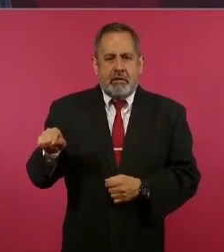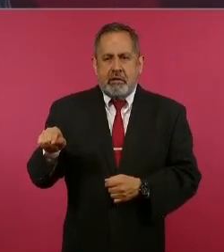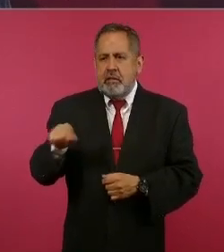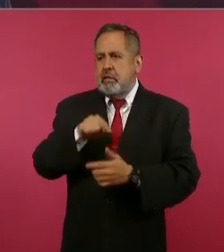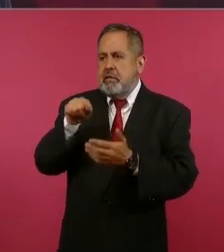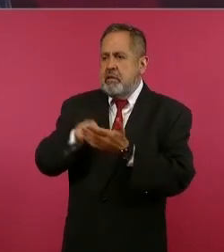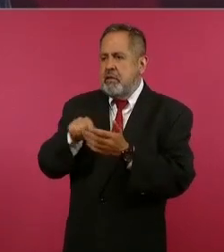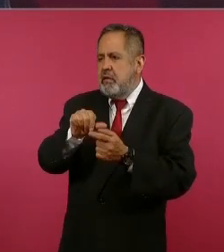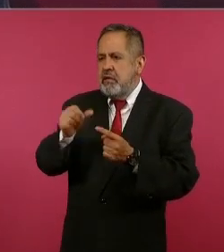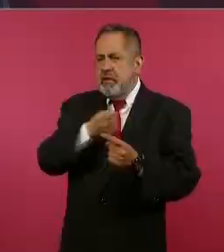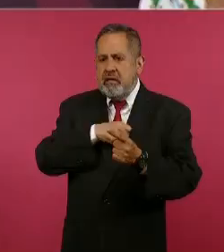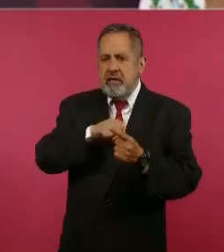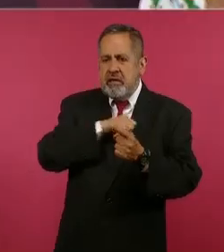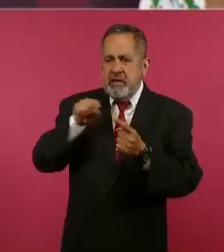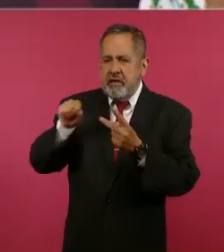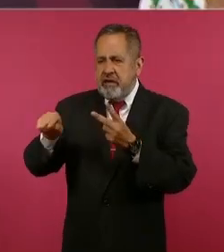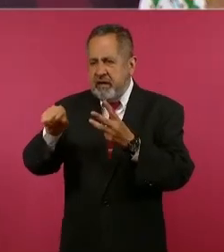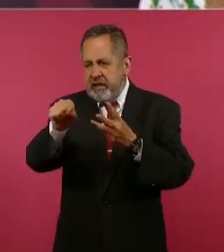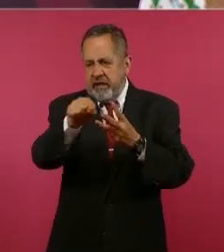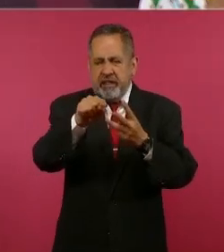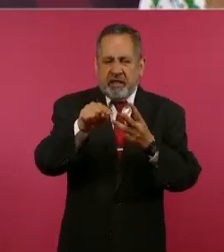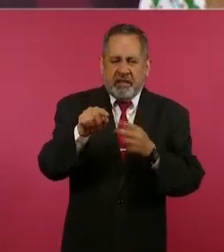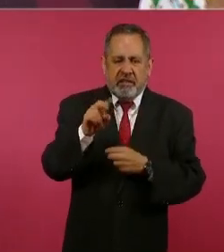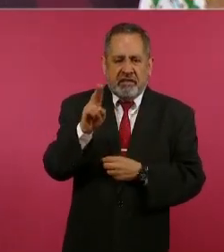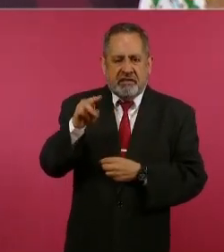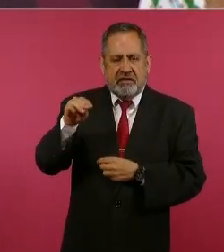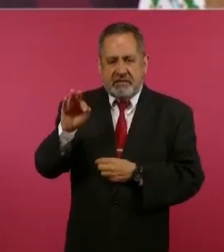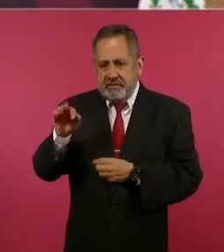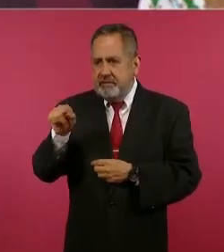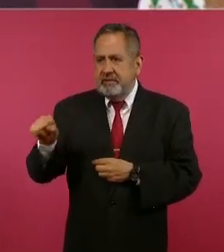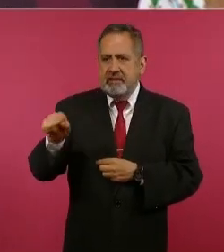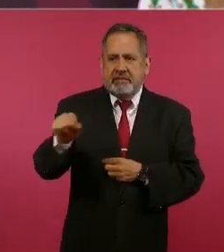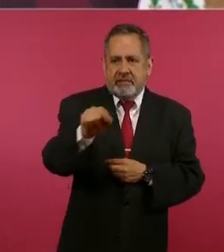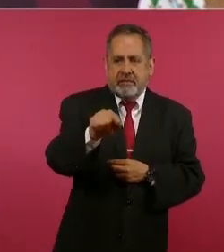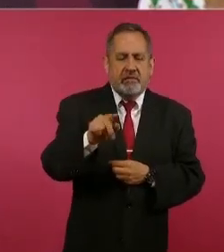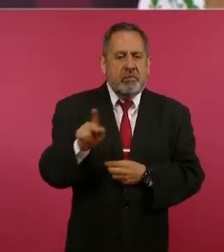centros de salud, unidades médicas, rurales,